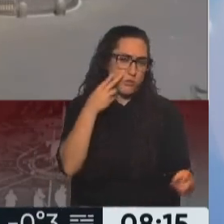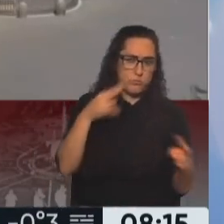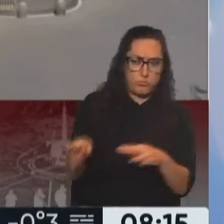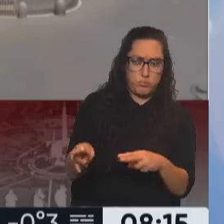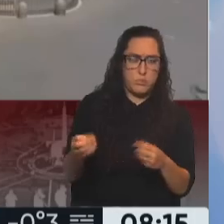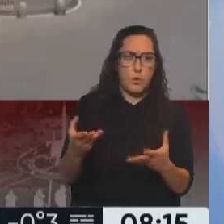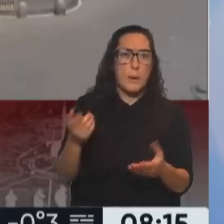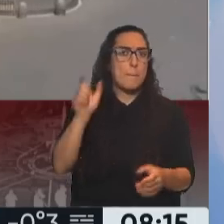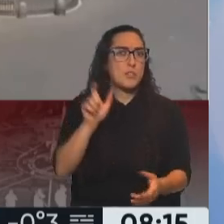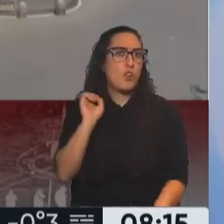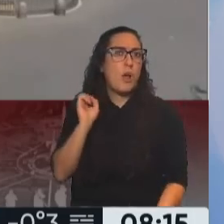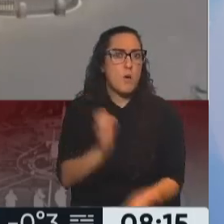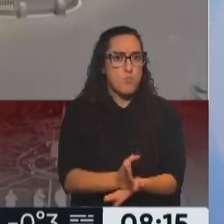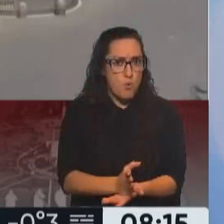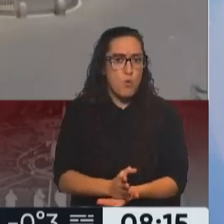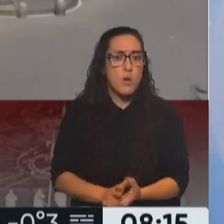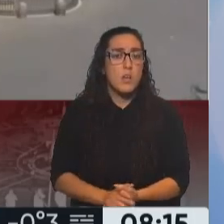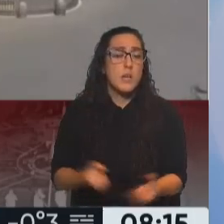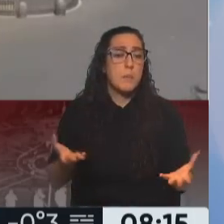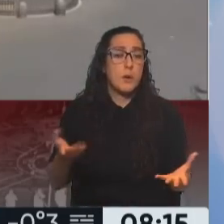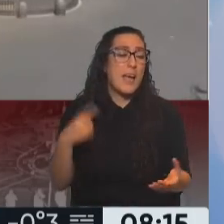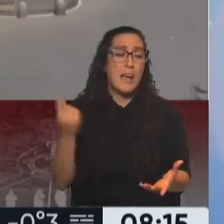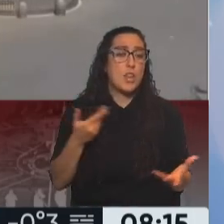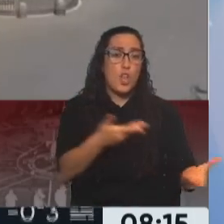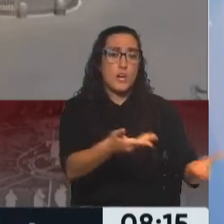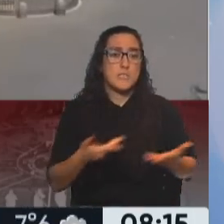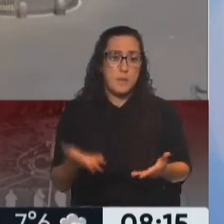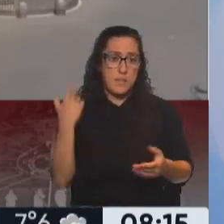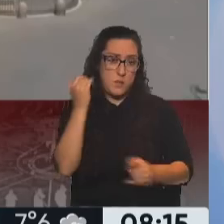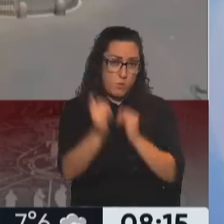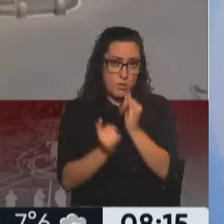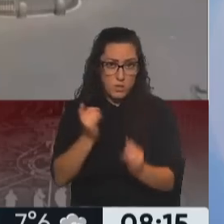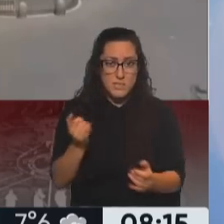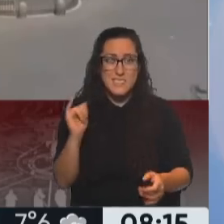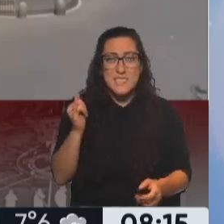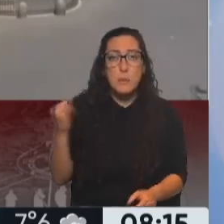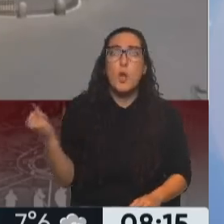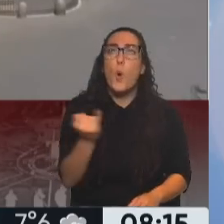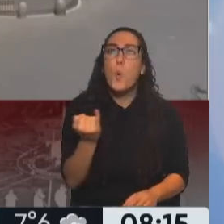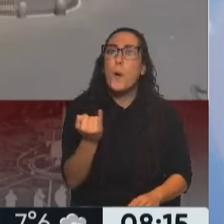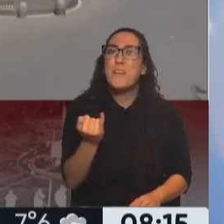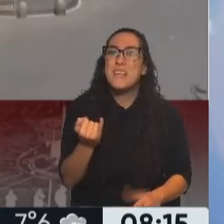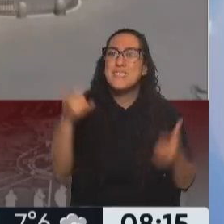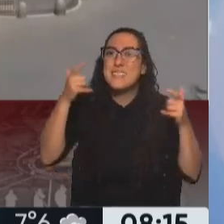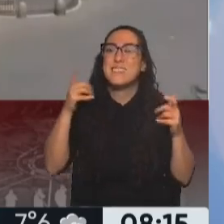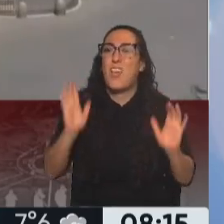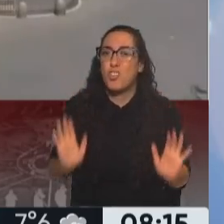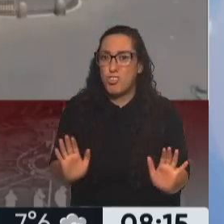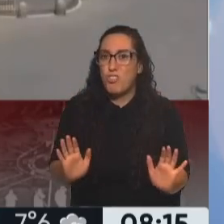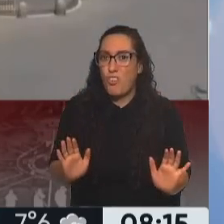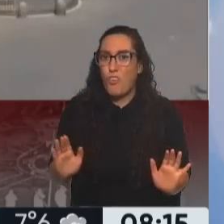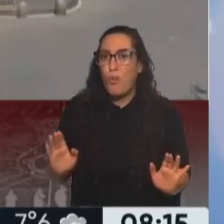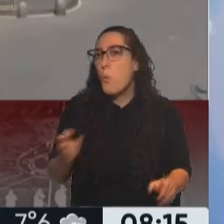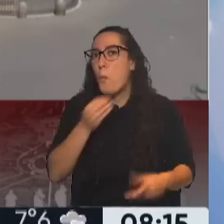porque un condenado... Bueno, porque recibía a todos, no estábamos hablando de eso. Pero él fue a pasar un Jueves Santo, no era menor el tema, ¿no? Jueves Santo,